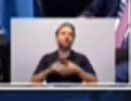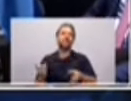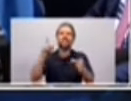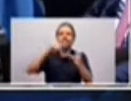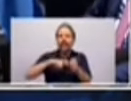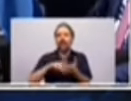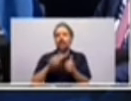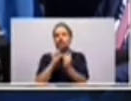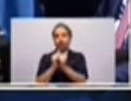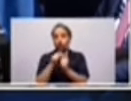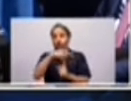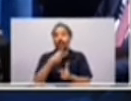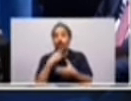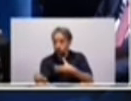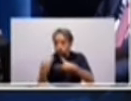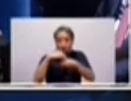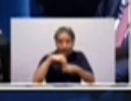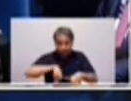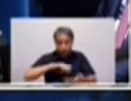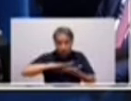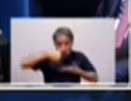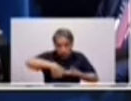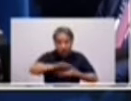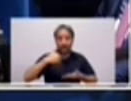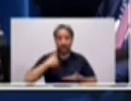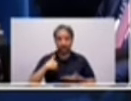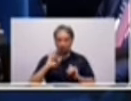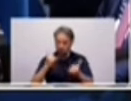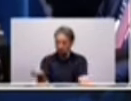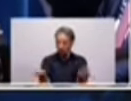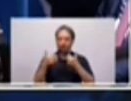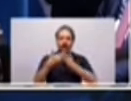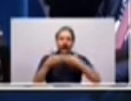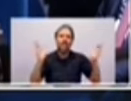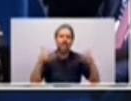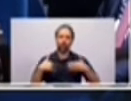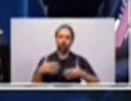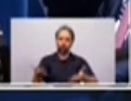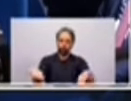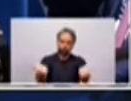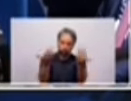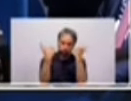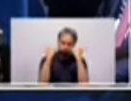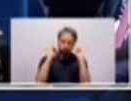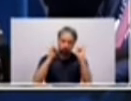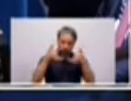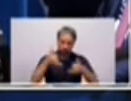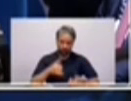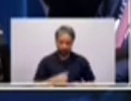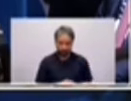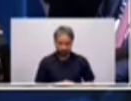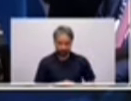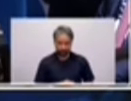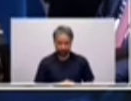pata política para frenar, por ejemplo, una ley como la ley ómnibus, que no paramos de escuchar, en este caso, hace minutos nomás, al ministro